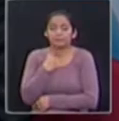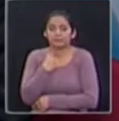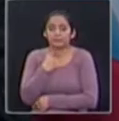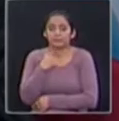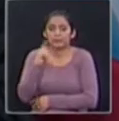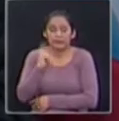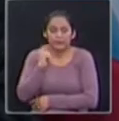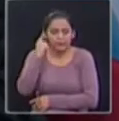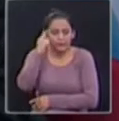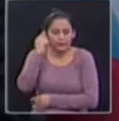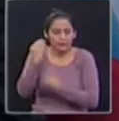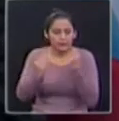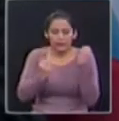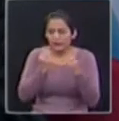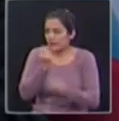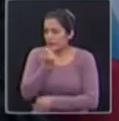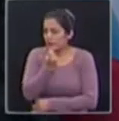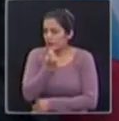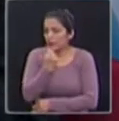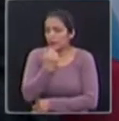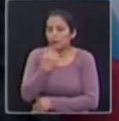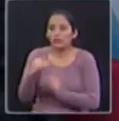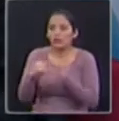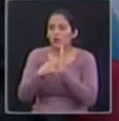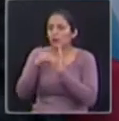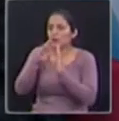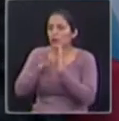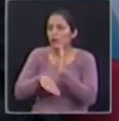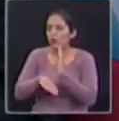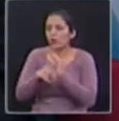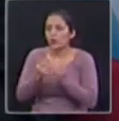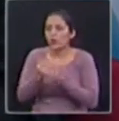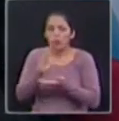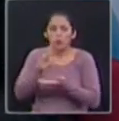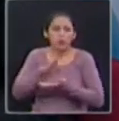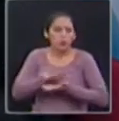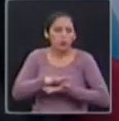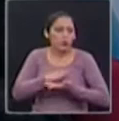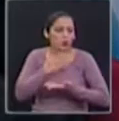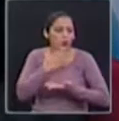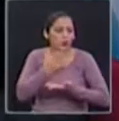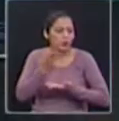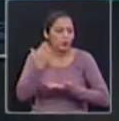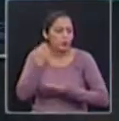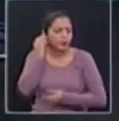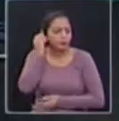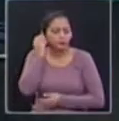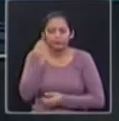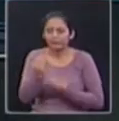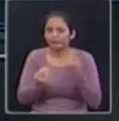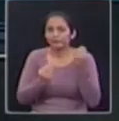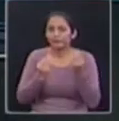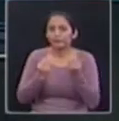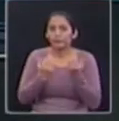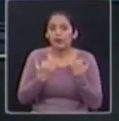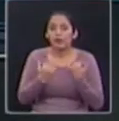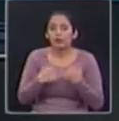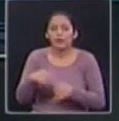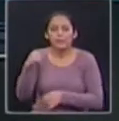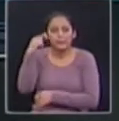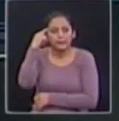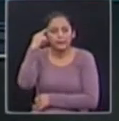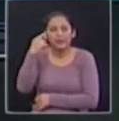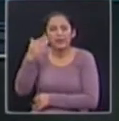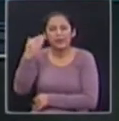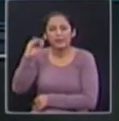es que busquen sustituir esa baja del iva y las contribuciones solidarias que recordemos que fue ese paquete de impuestos que terminó también en